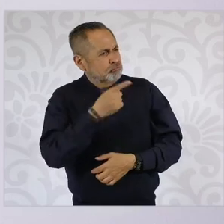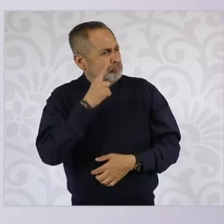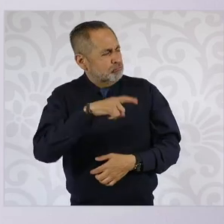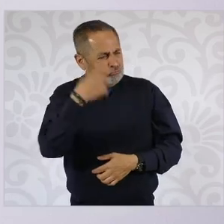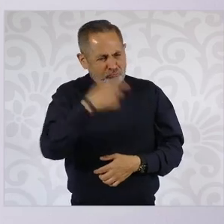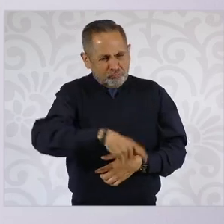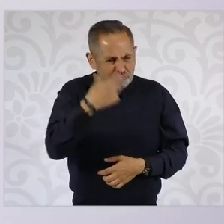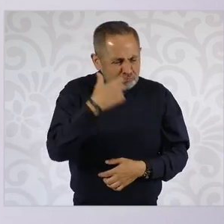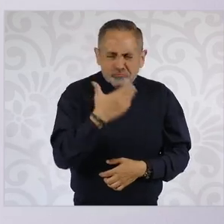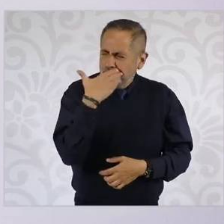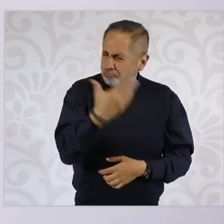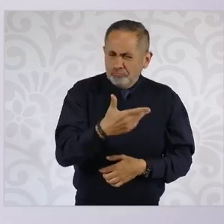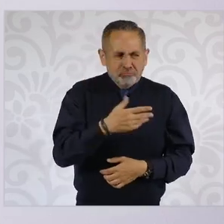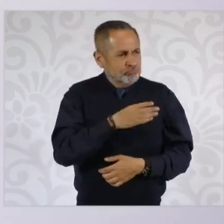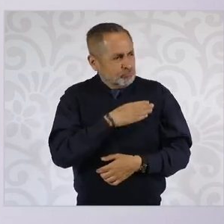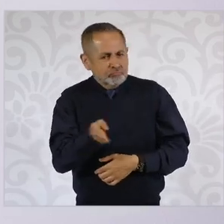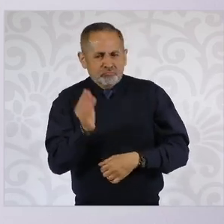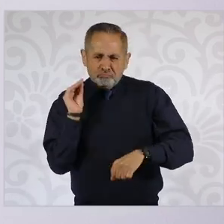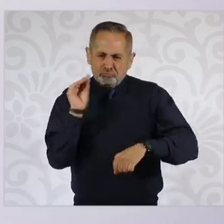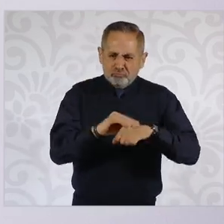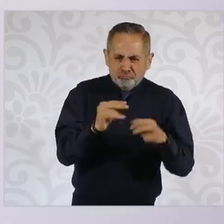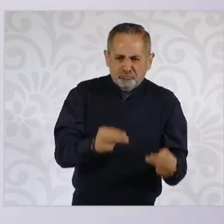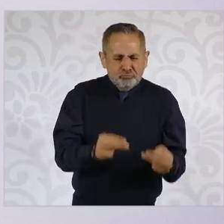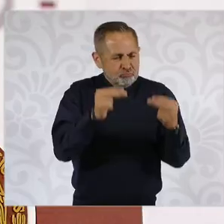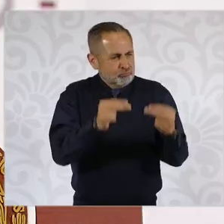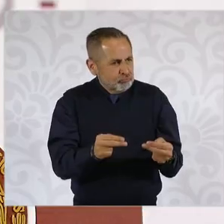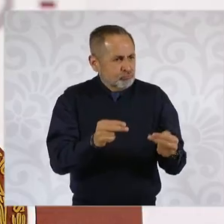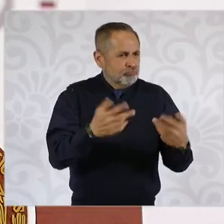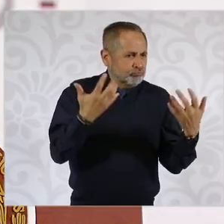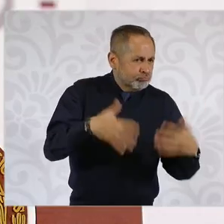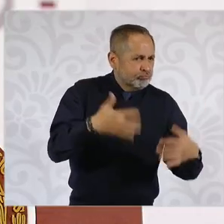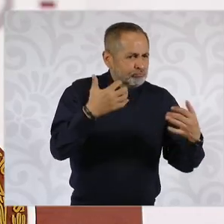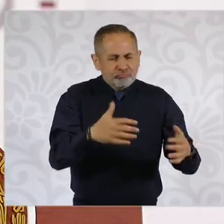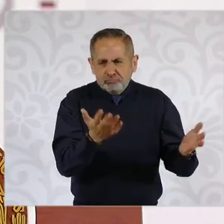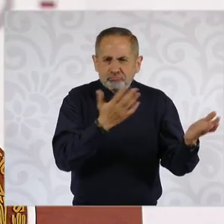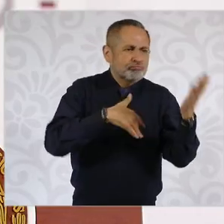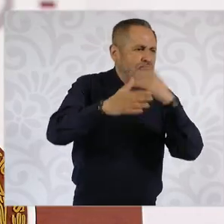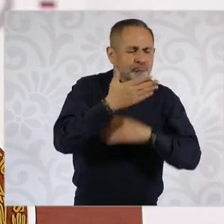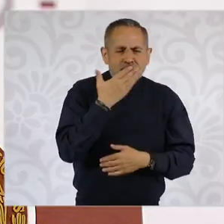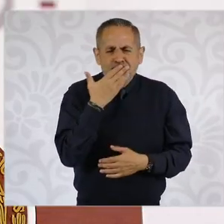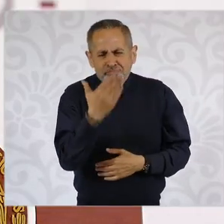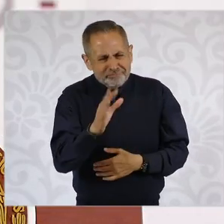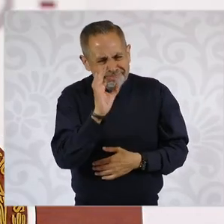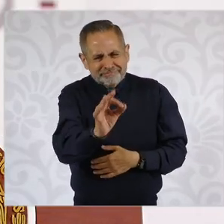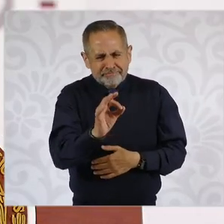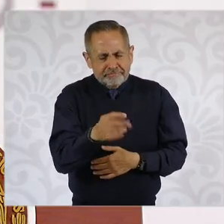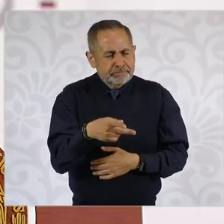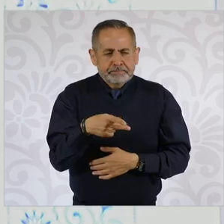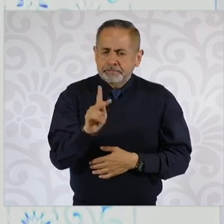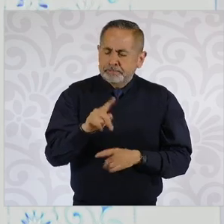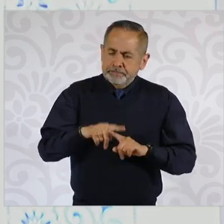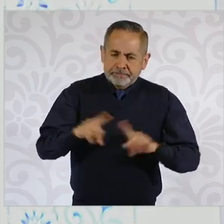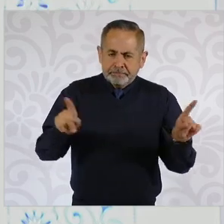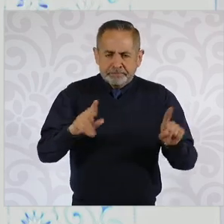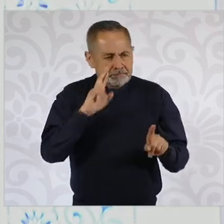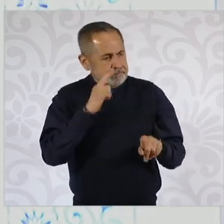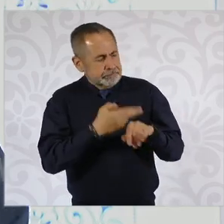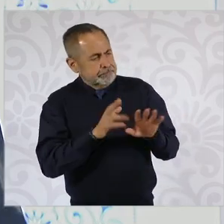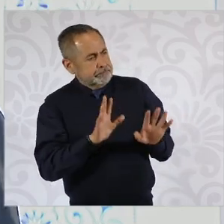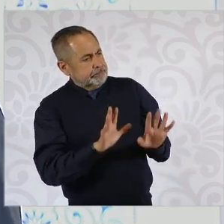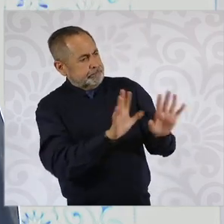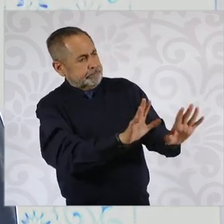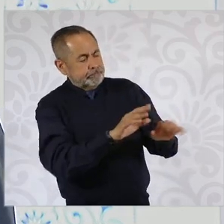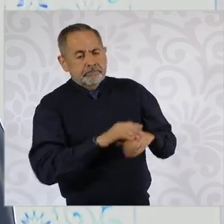que inviertan, que permitan que haya desarrollo económico, pero les corresponde una tarea.